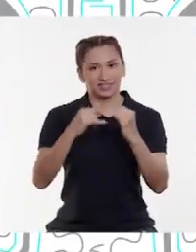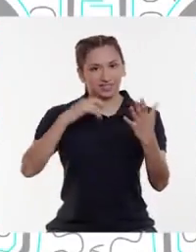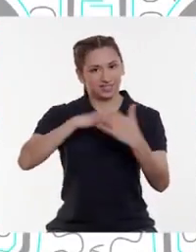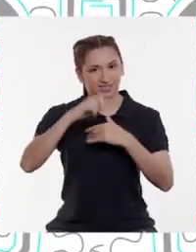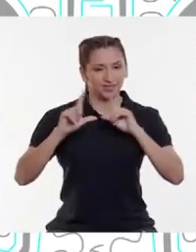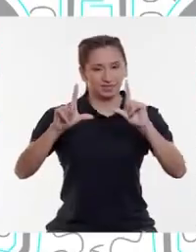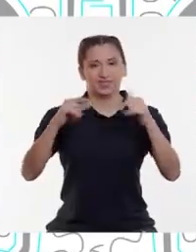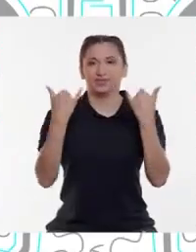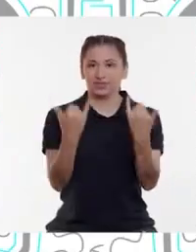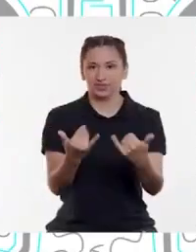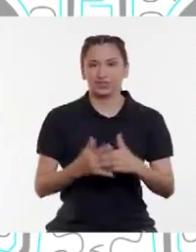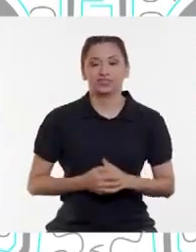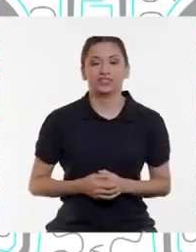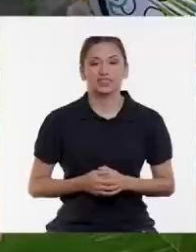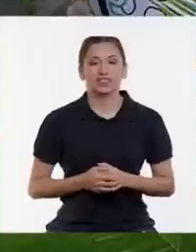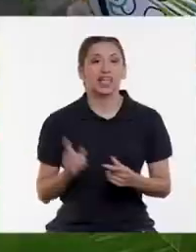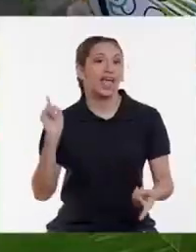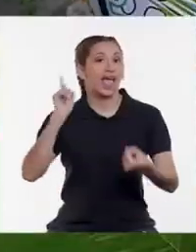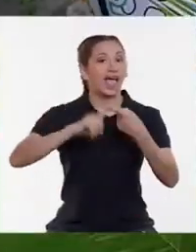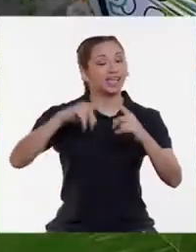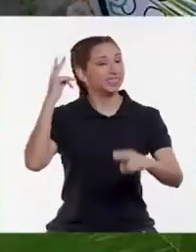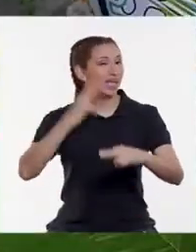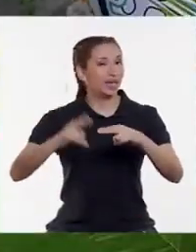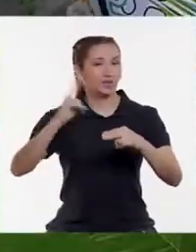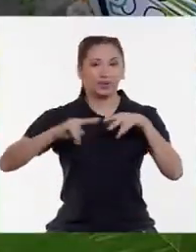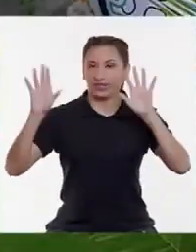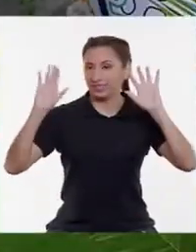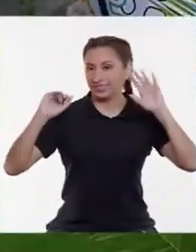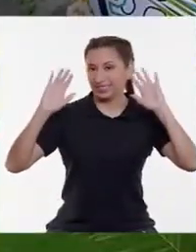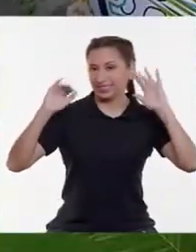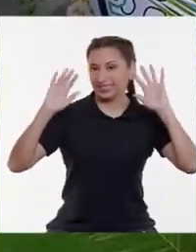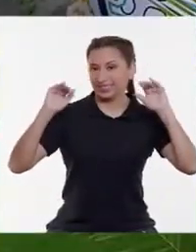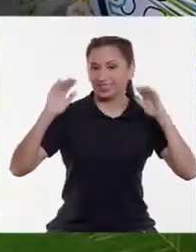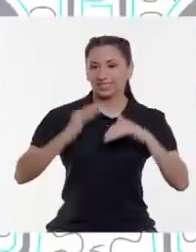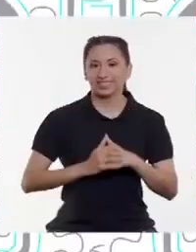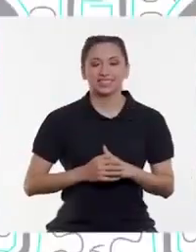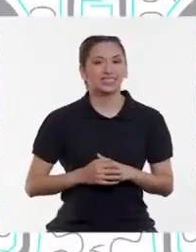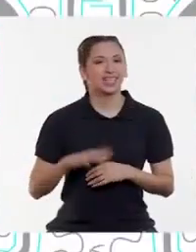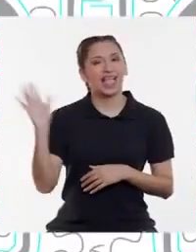al final del programa de hoy. ¡Hasta pronto!